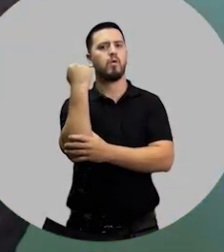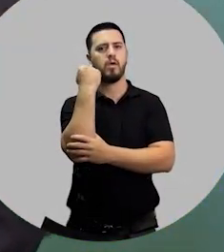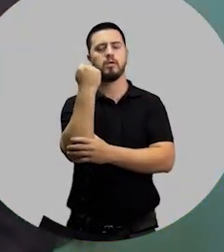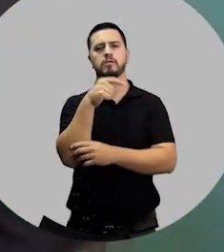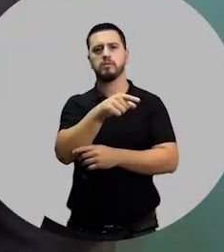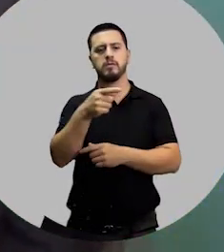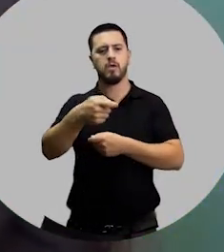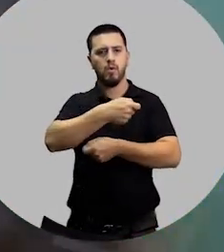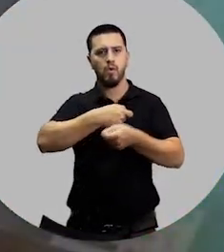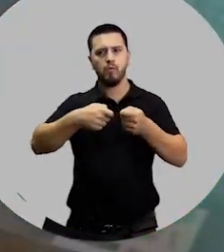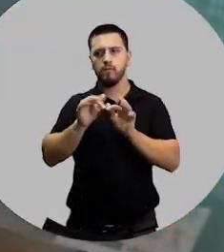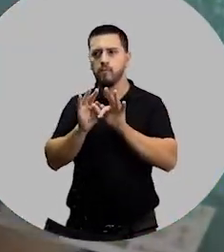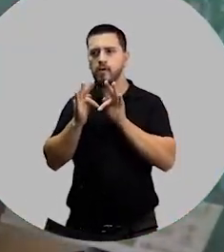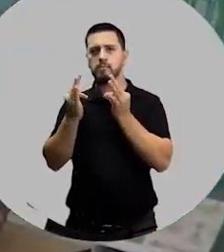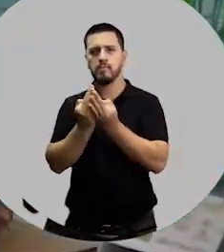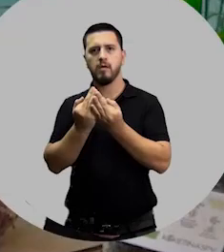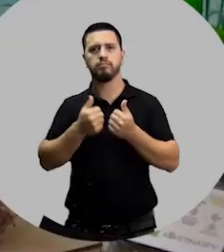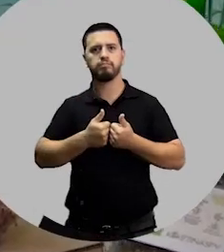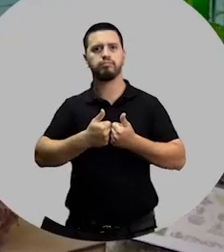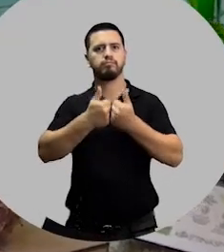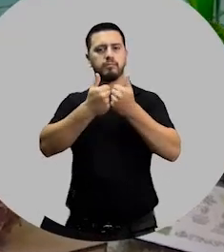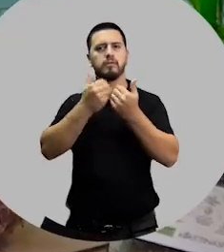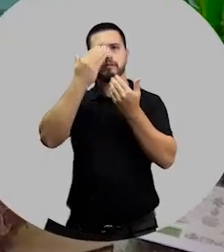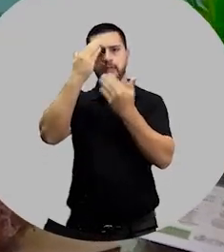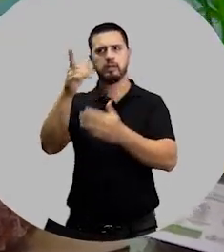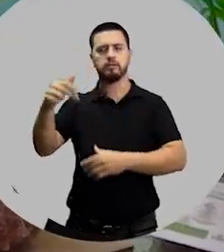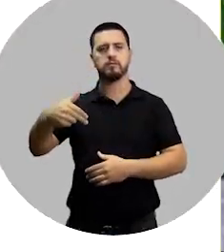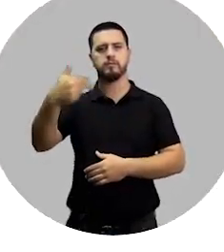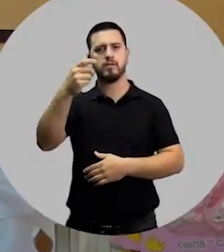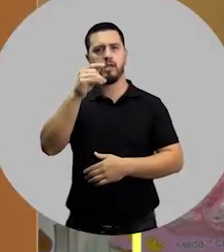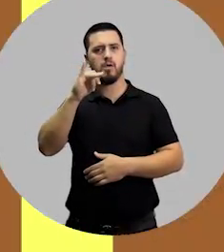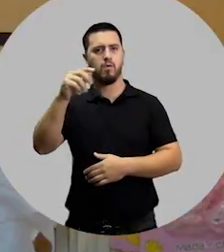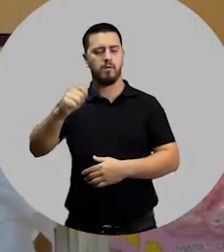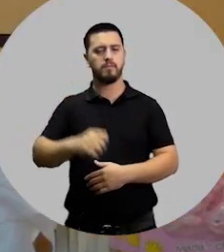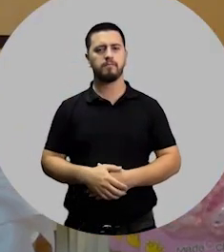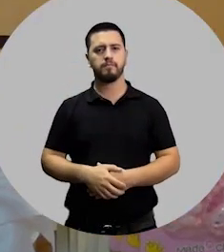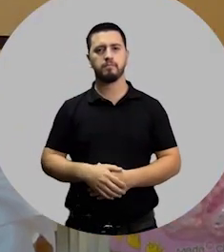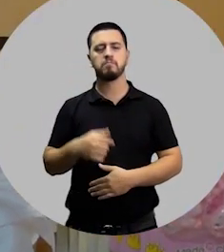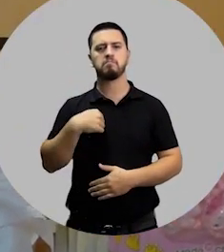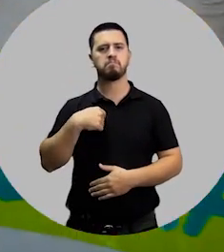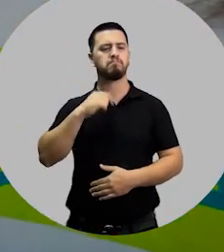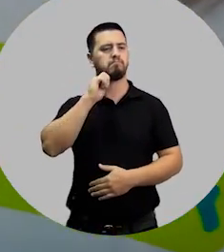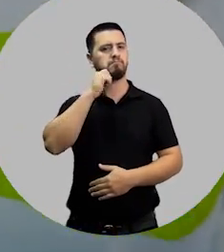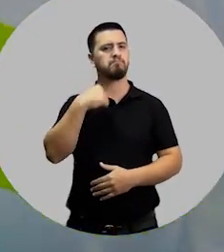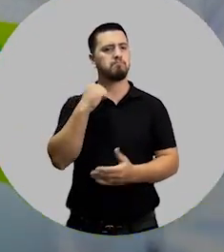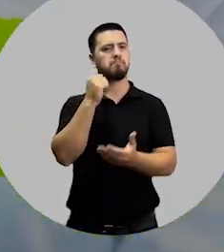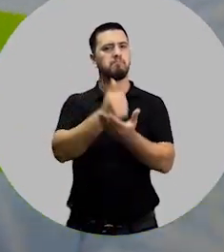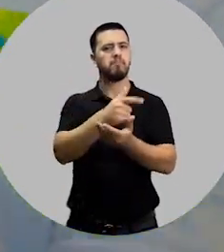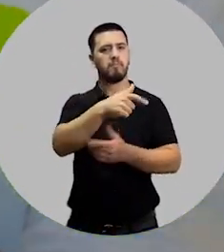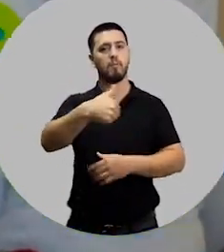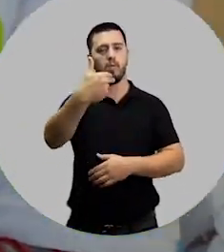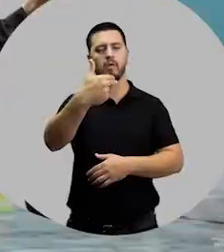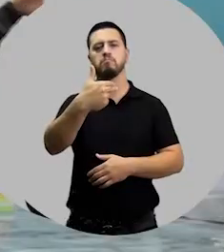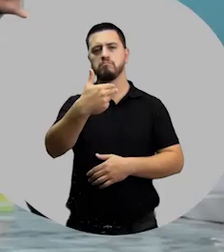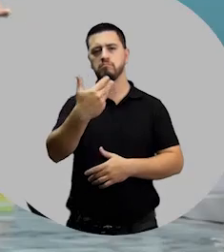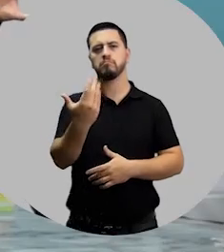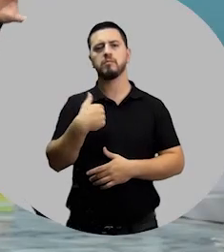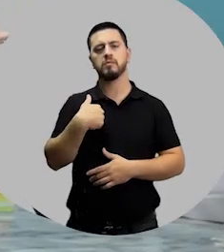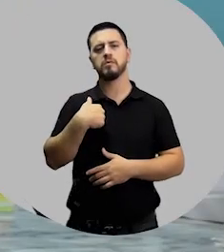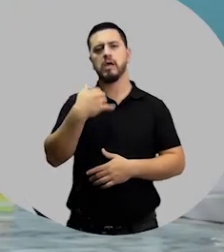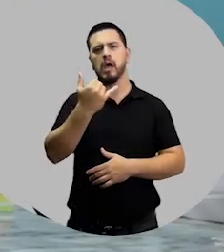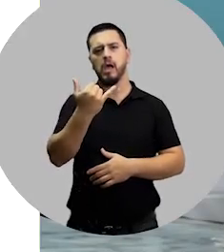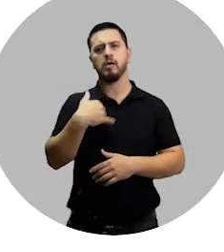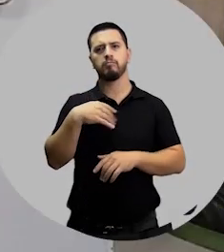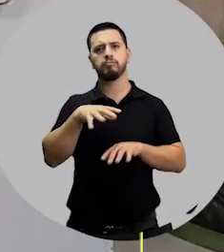de hacerlo ya un emprendimiento familiar y gracias al programa. Me gustó mucho estar en el programa, me ayudó a llegar a más